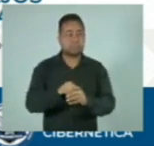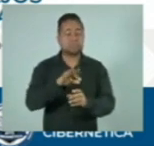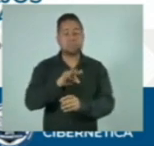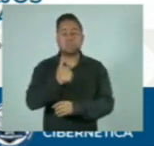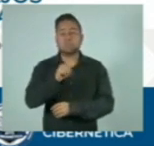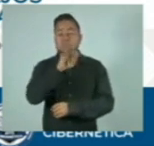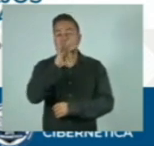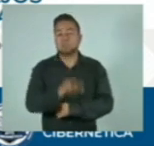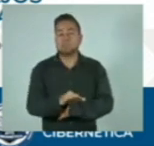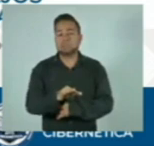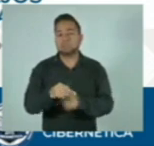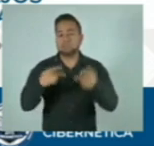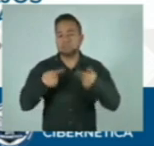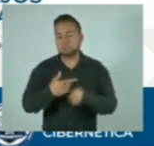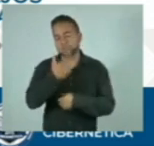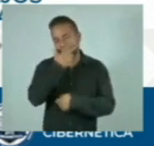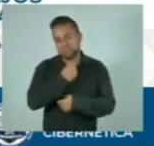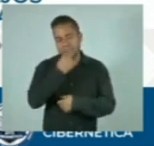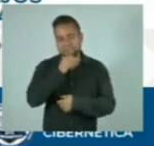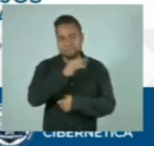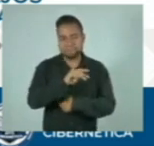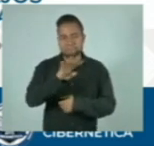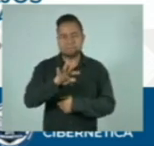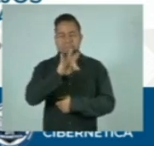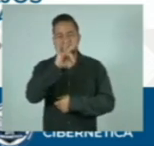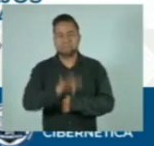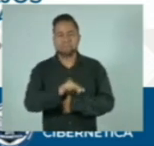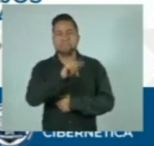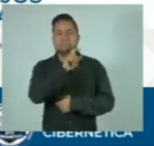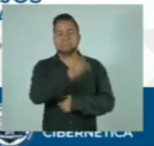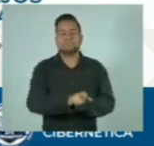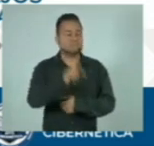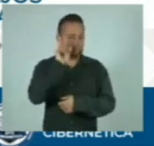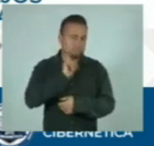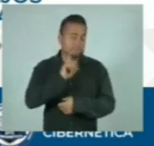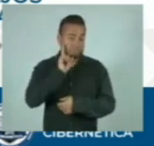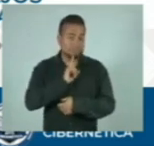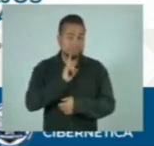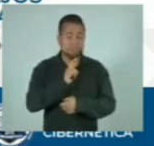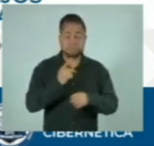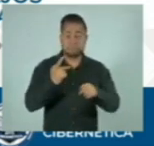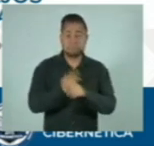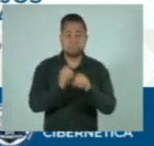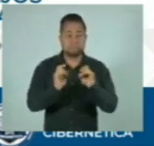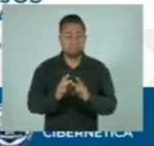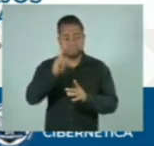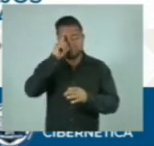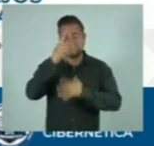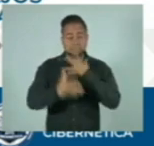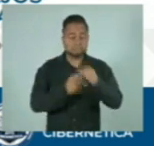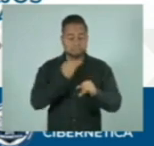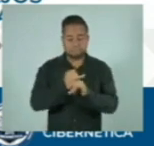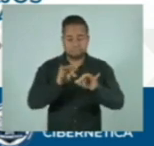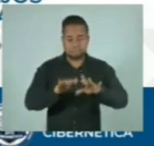46% fue personal masculino, 54% personal femenino. Incidentes de violencia